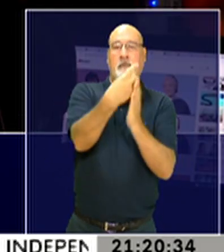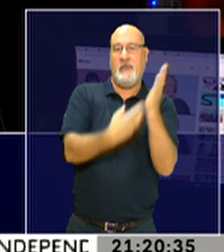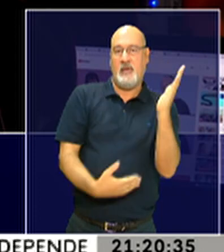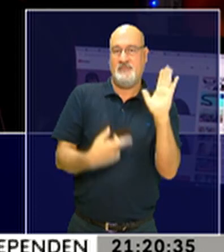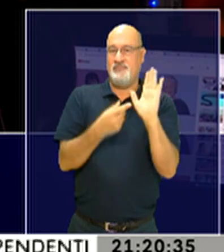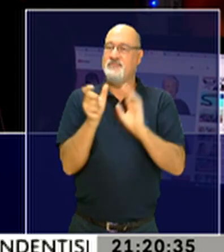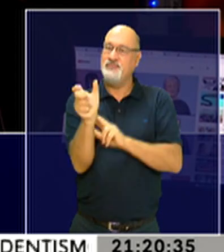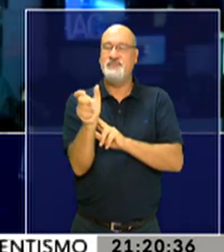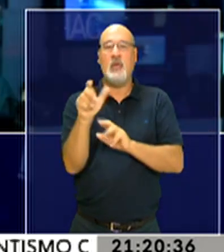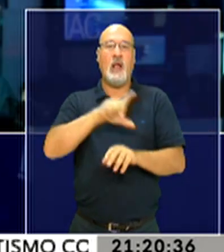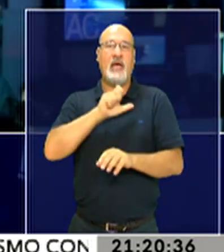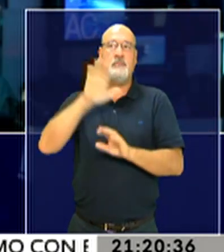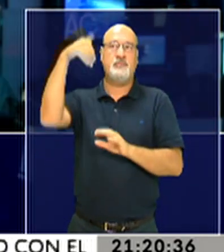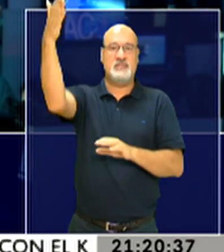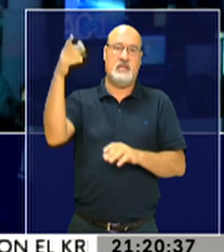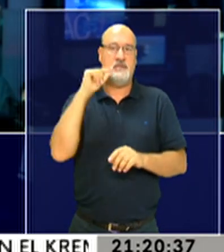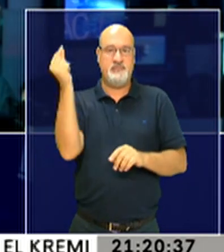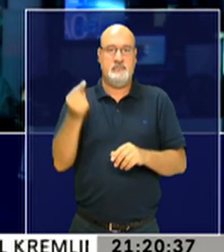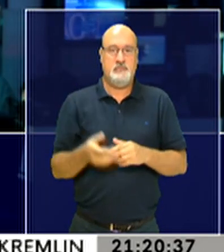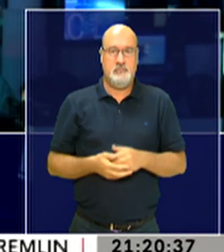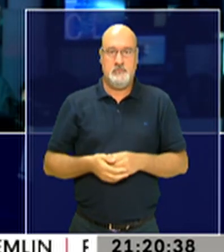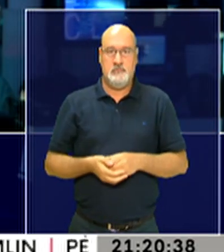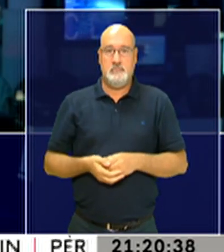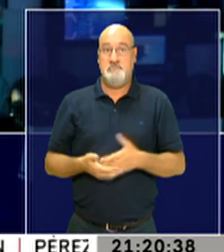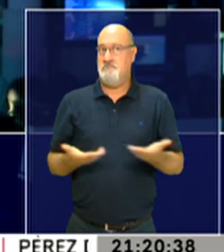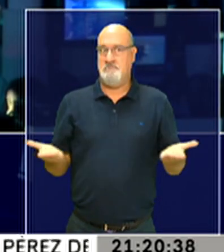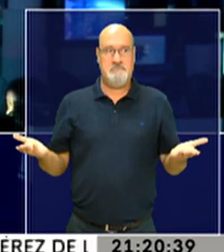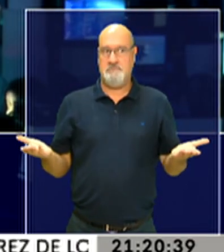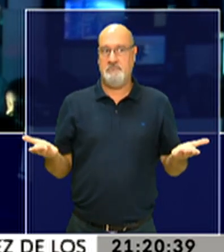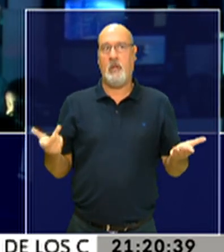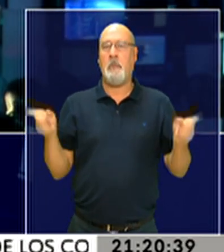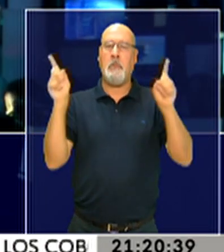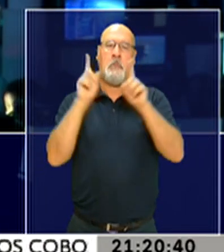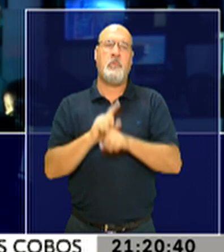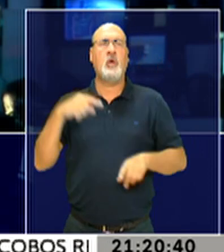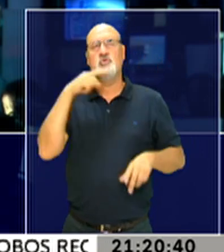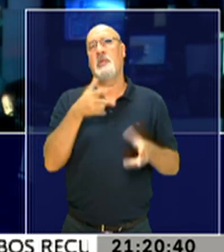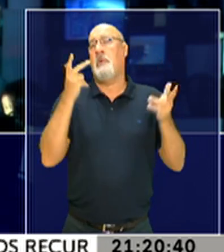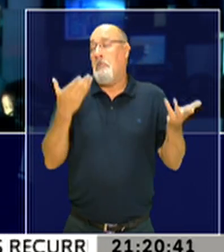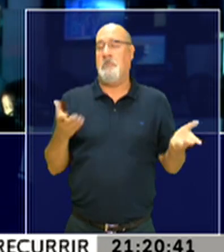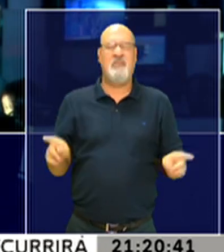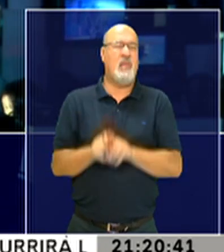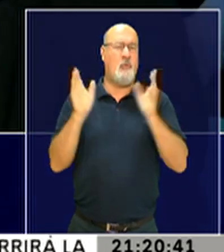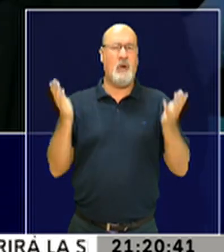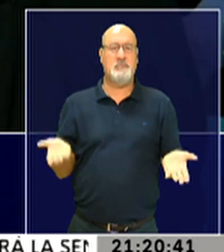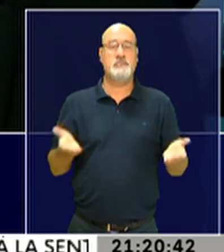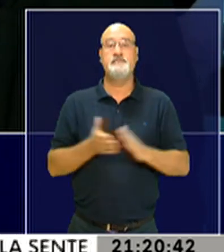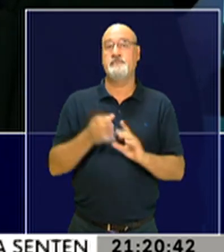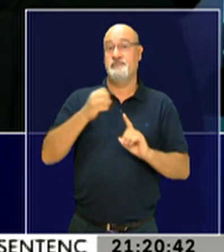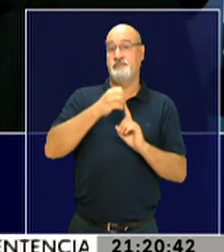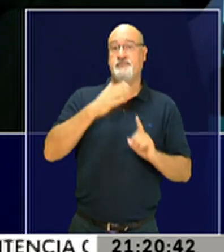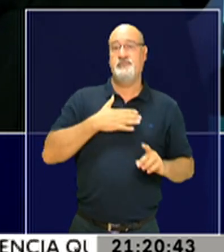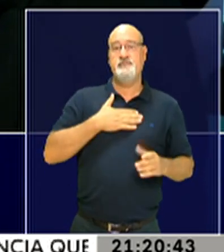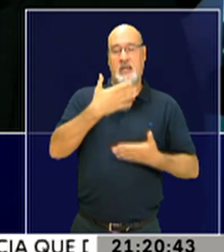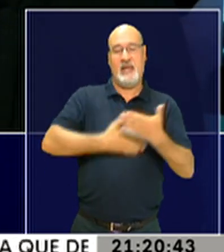agentes extranjeros ya no pretenden fingir que rusia es una democracia opina el redactor jefe de la televisión por internet